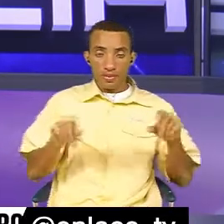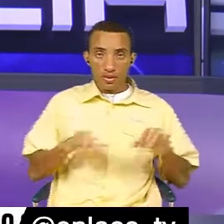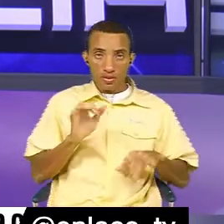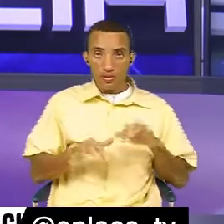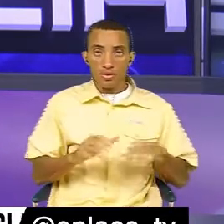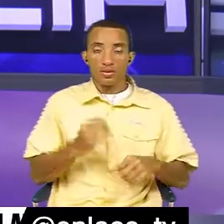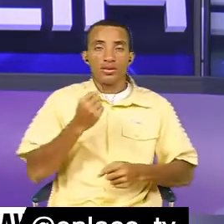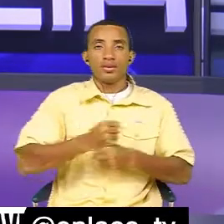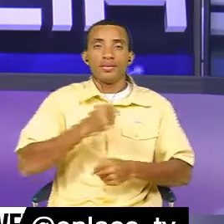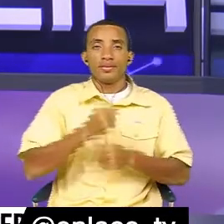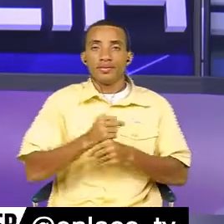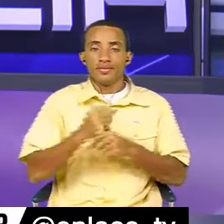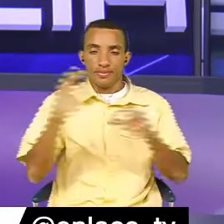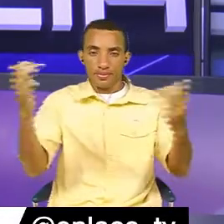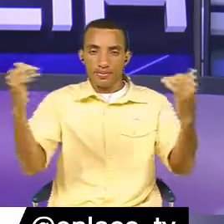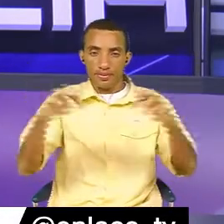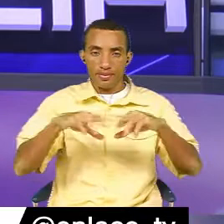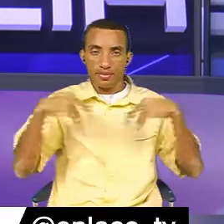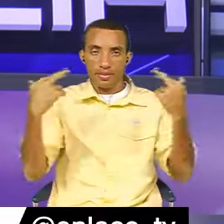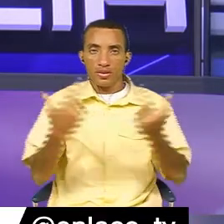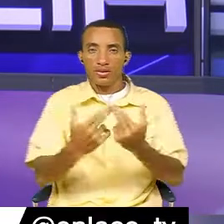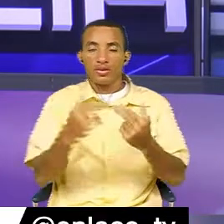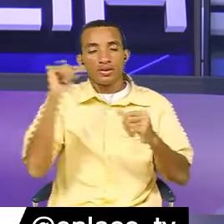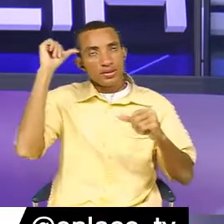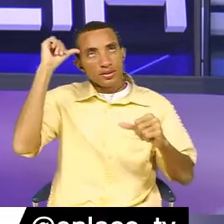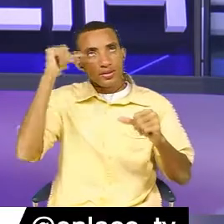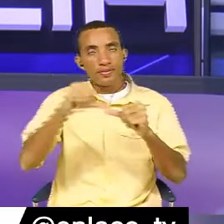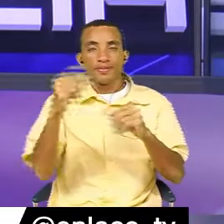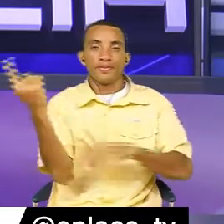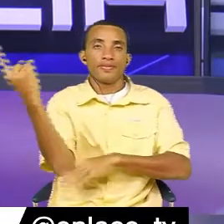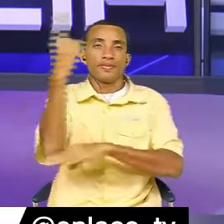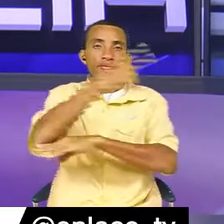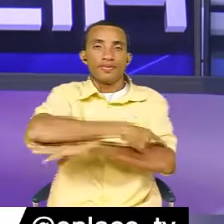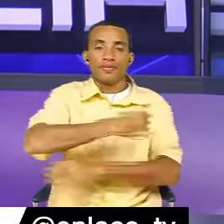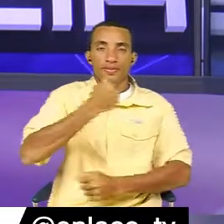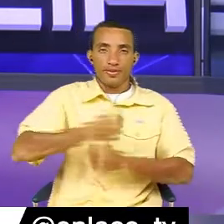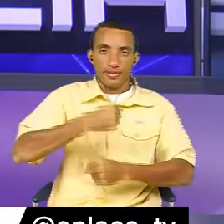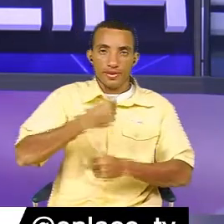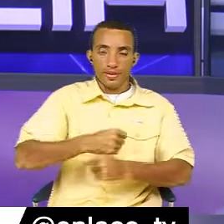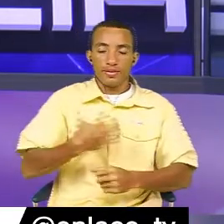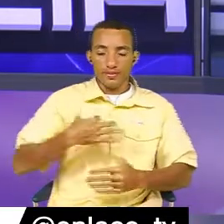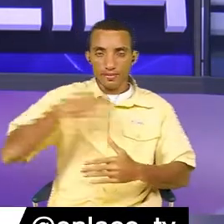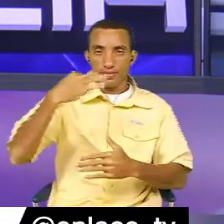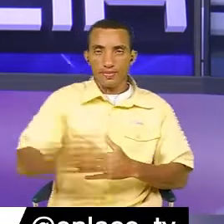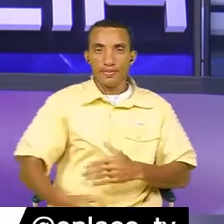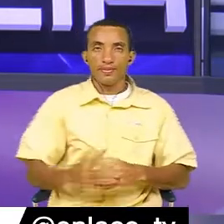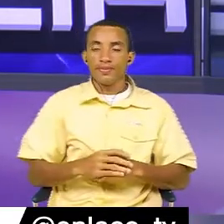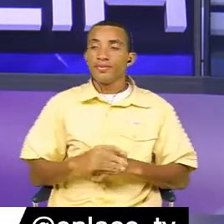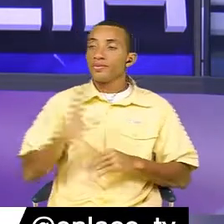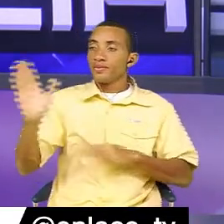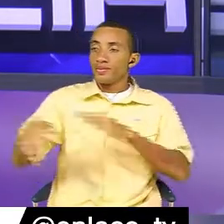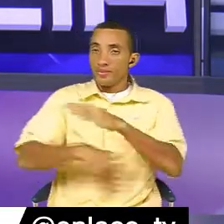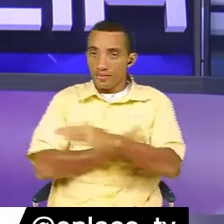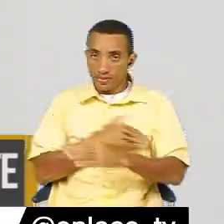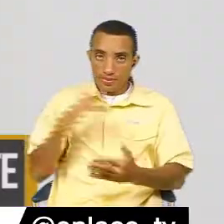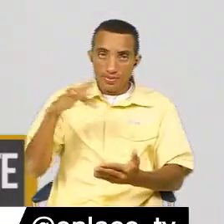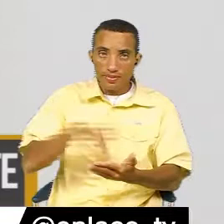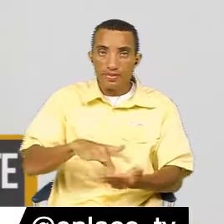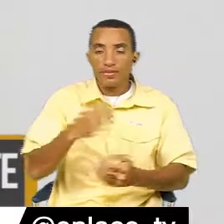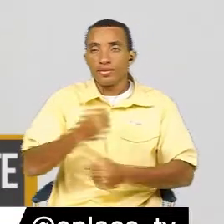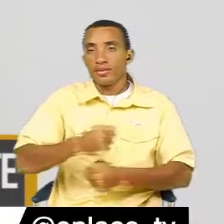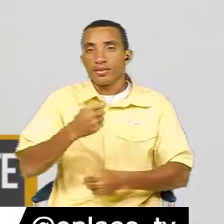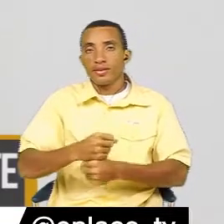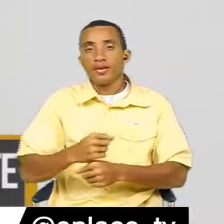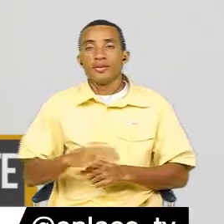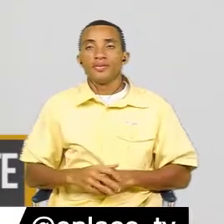un conversatorio para conmemorar el Día del Trabajo Decente. Se espera en este espacio la participación del Ministerio de Trabajo. El día de mañana